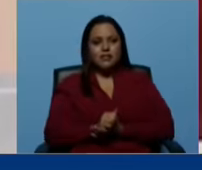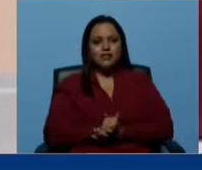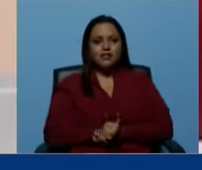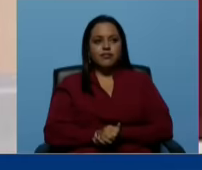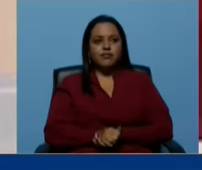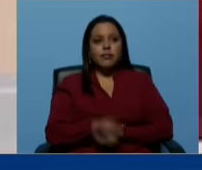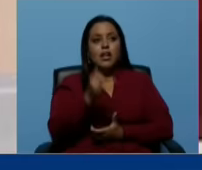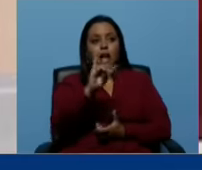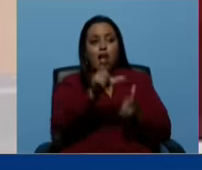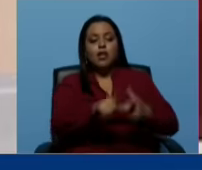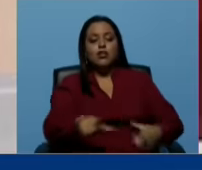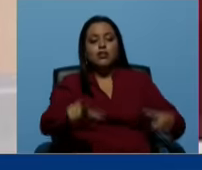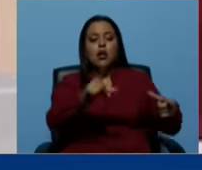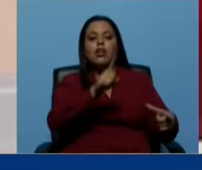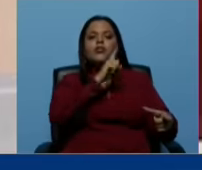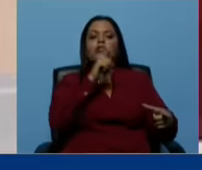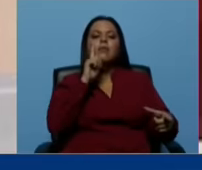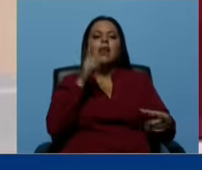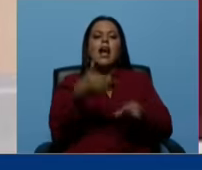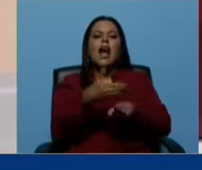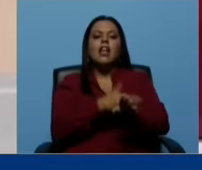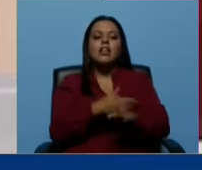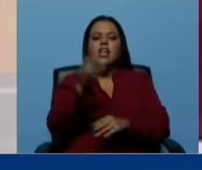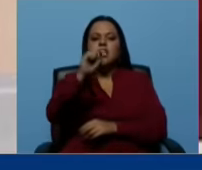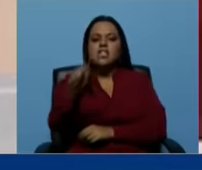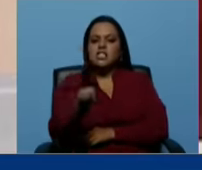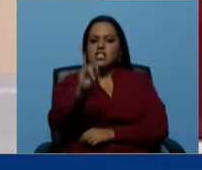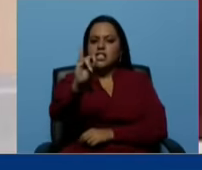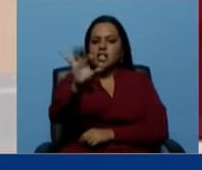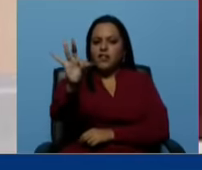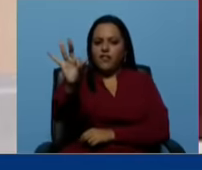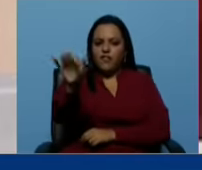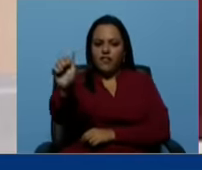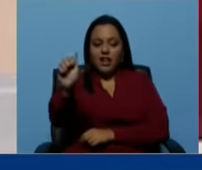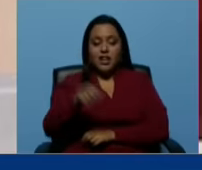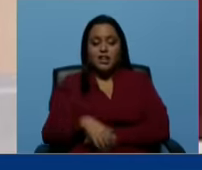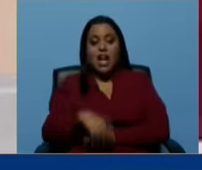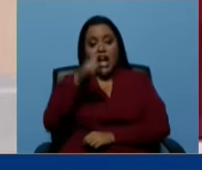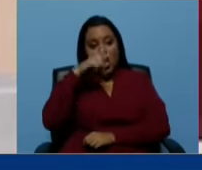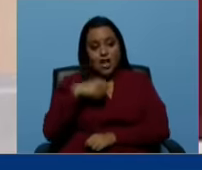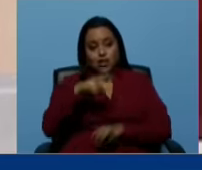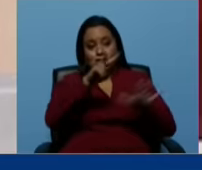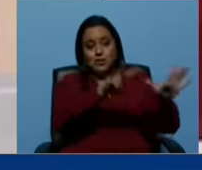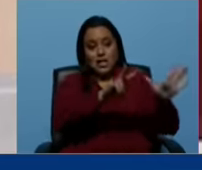Quedaba la oficina del CIFA ahí. En los años 70,